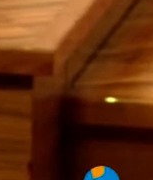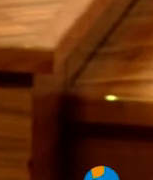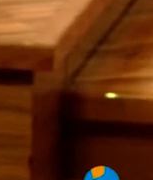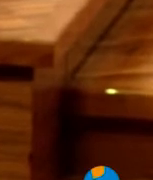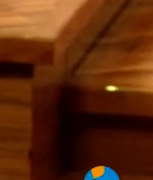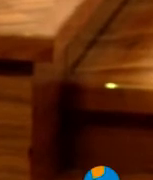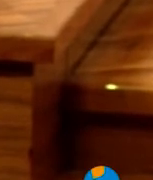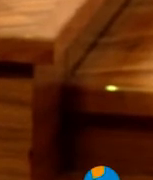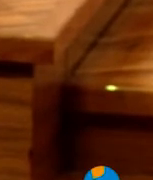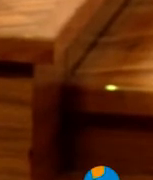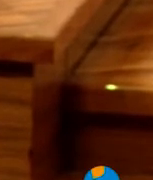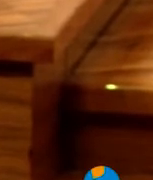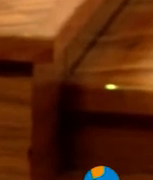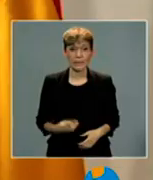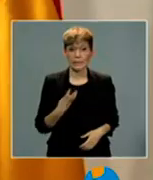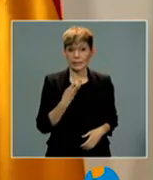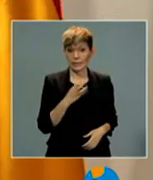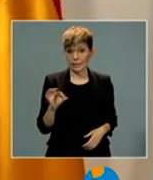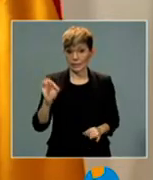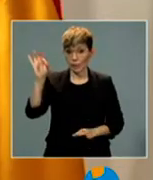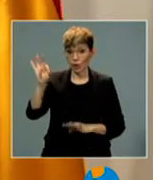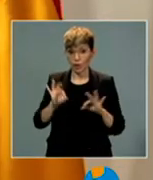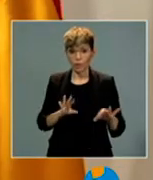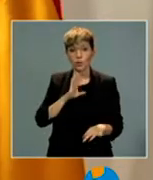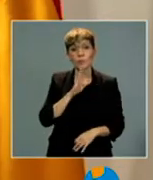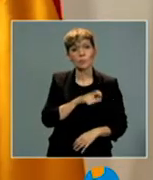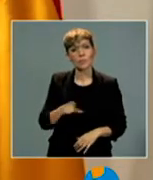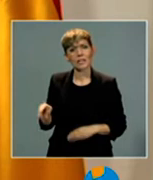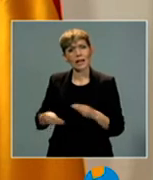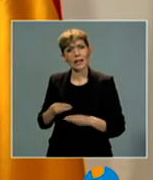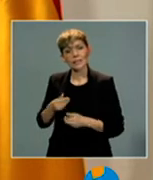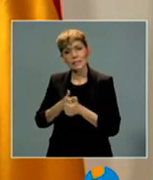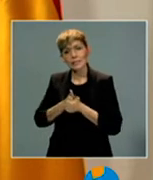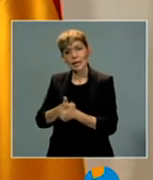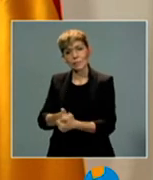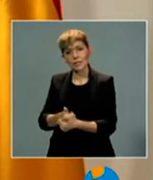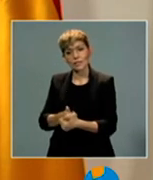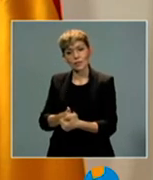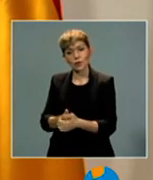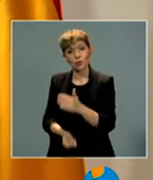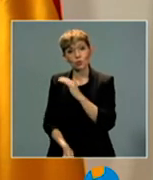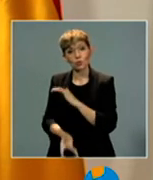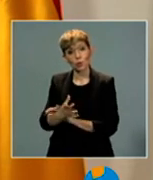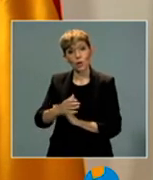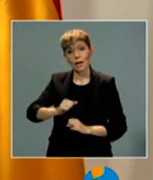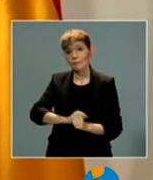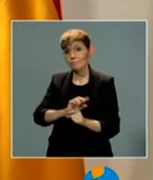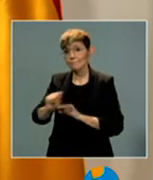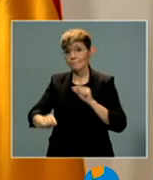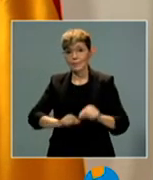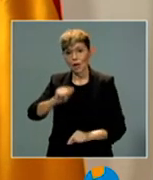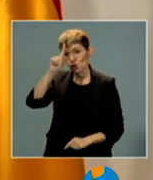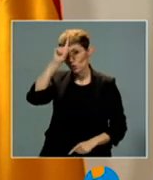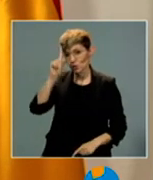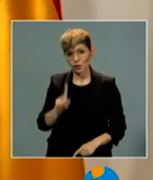colaborar. Hemos detectado que en el 30% de los seguimientos no se puede determinar el vínculo epidemiológico, en gran parte porque los